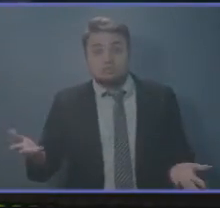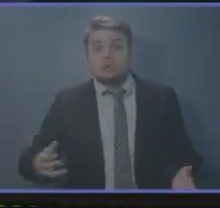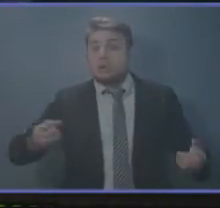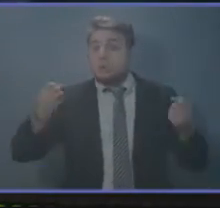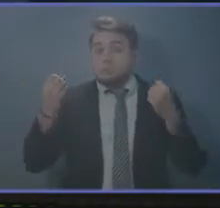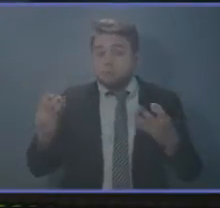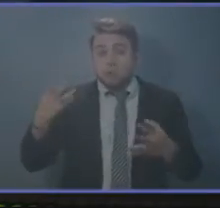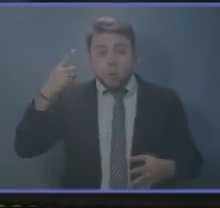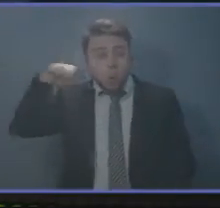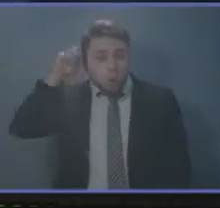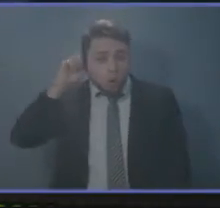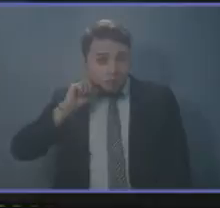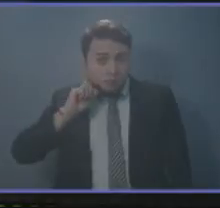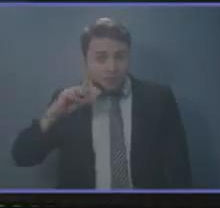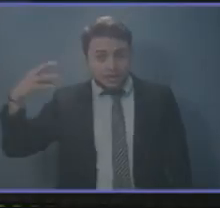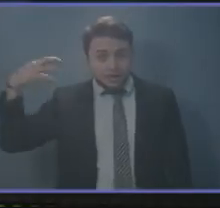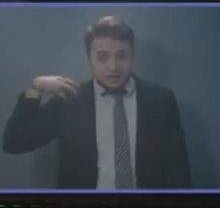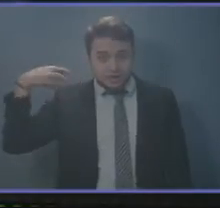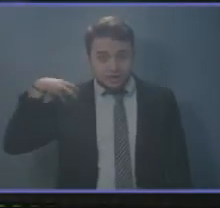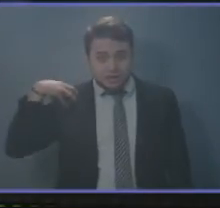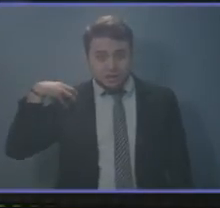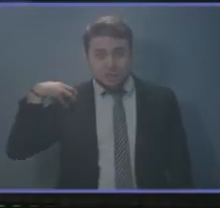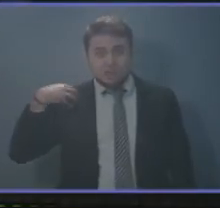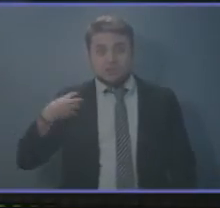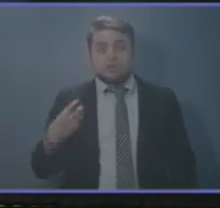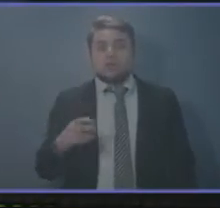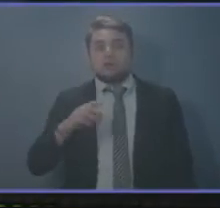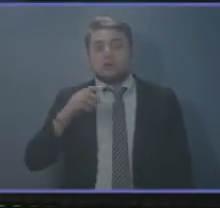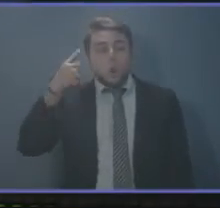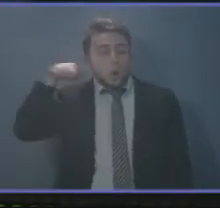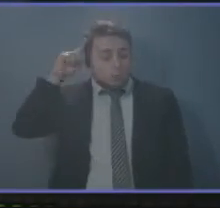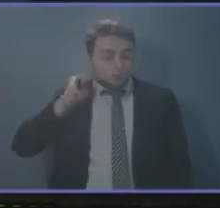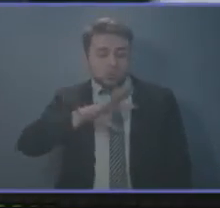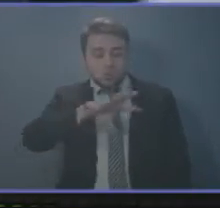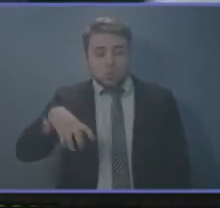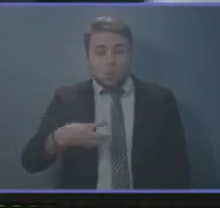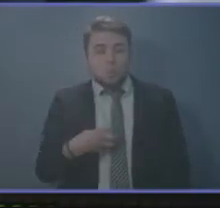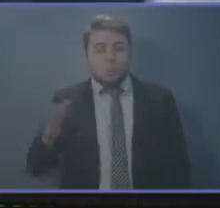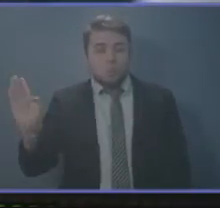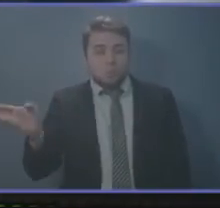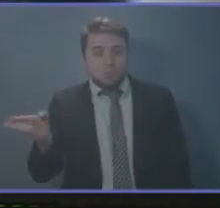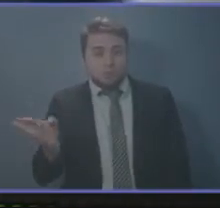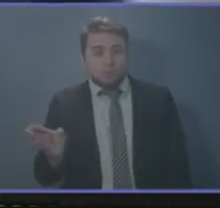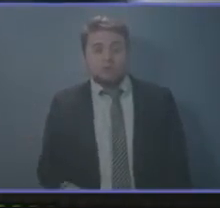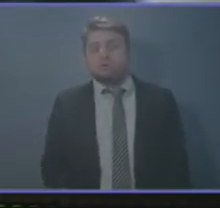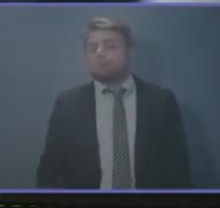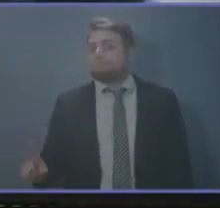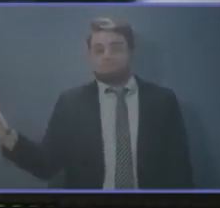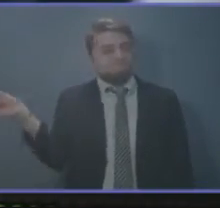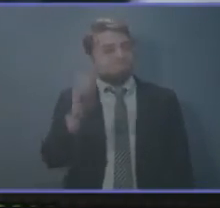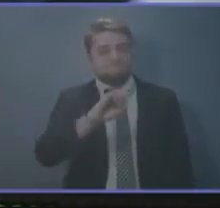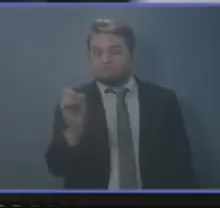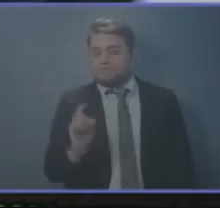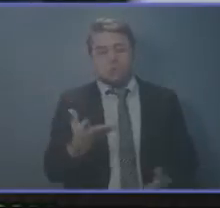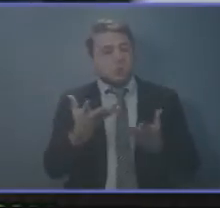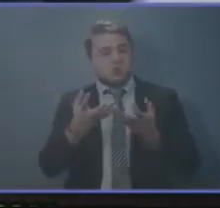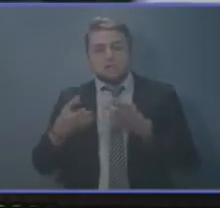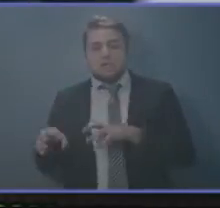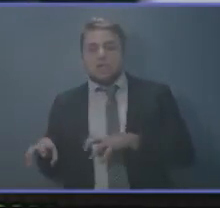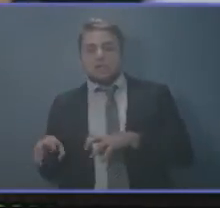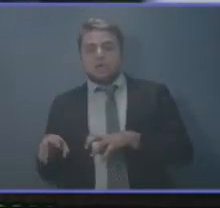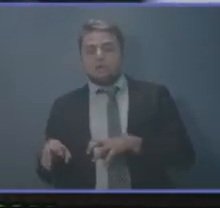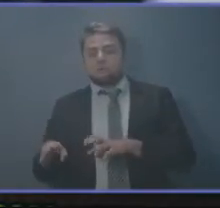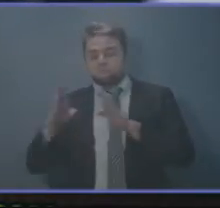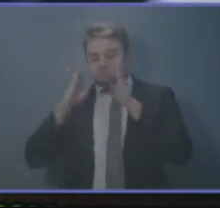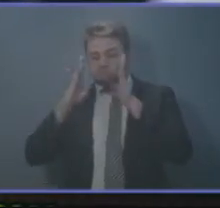empresarios, no todos, hay algunos empresarios que no quieren reconocer ese derecho laboral